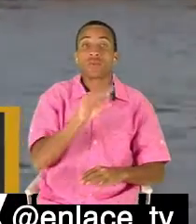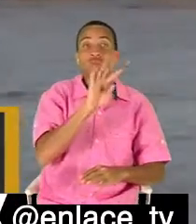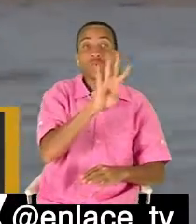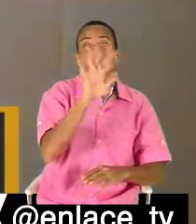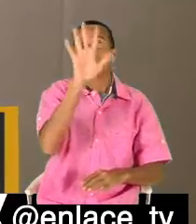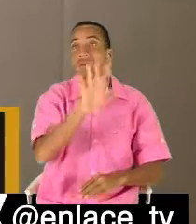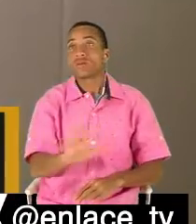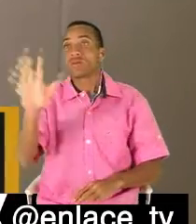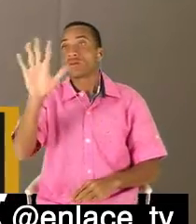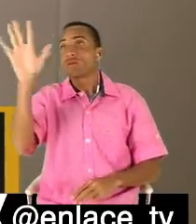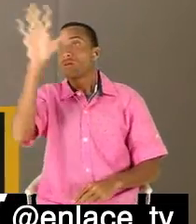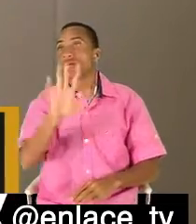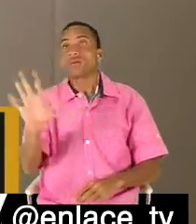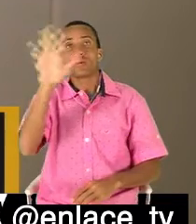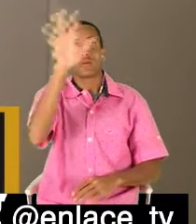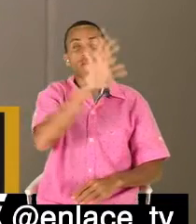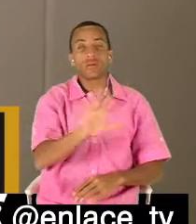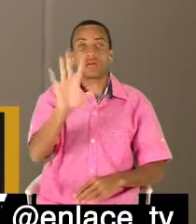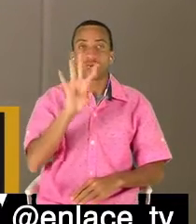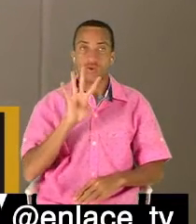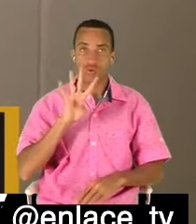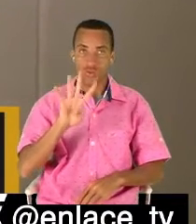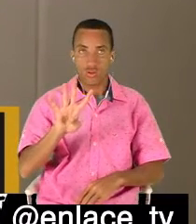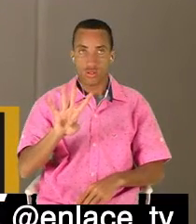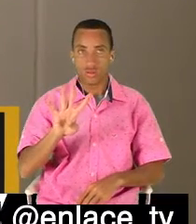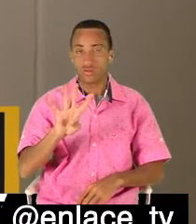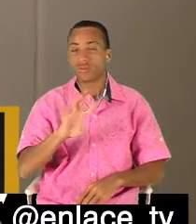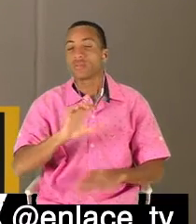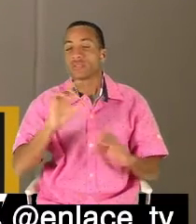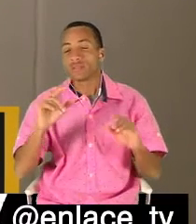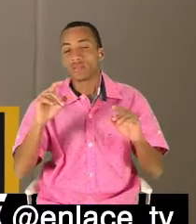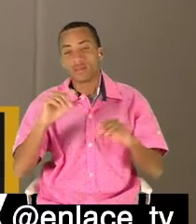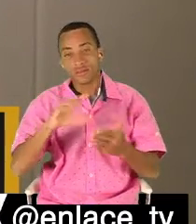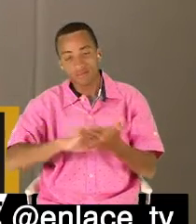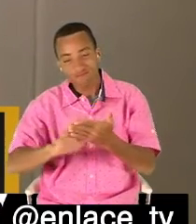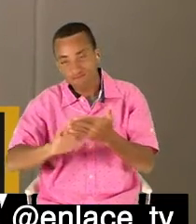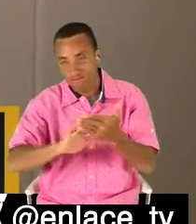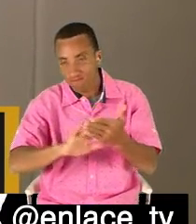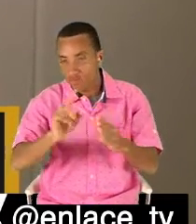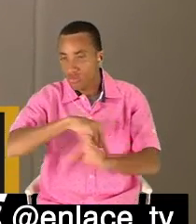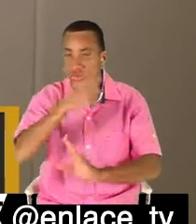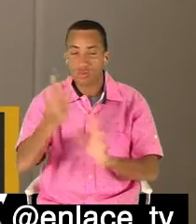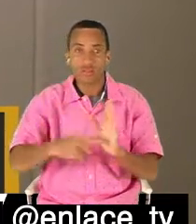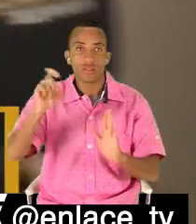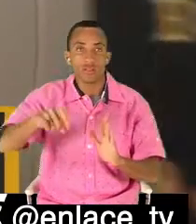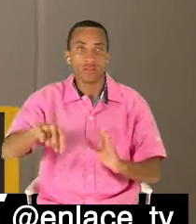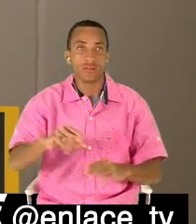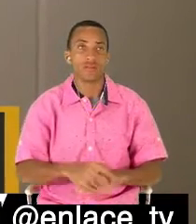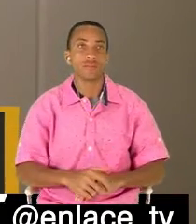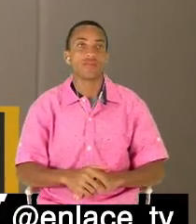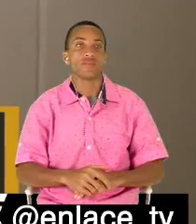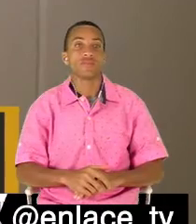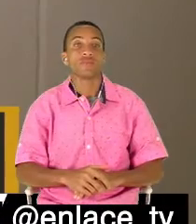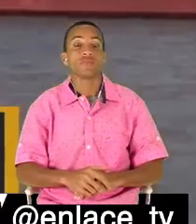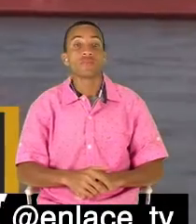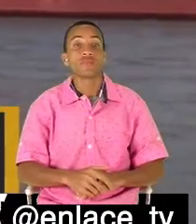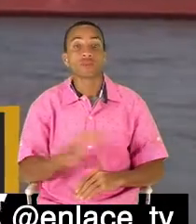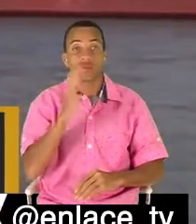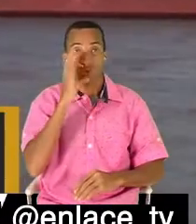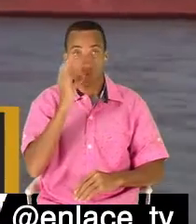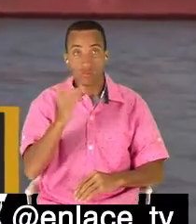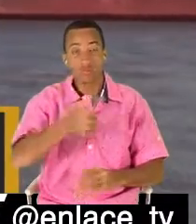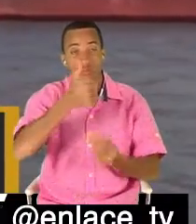el resto del país y con el mundo. Necesitamos que se termine. Hay la buena voluntad del gobierno, pero necesitamos que se le dé pronta terminación. El gerente Costa ha resaltado